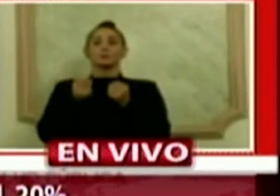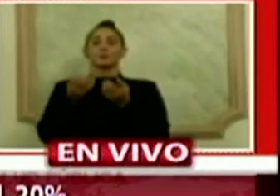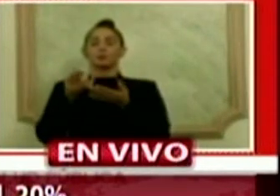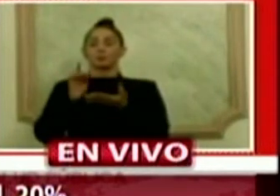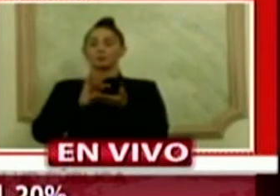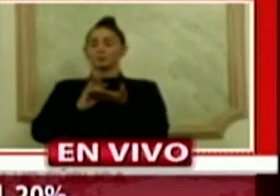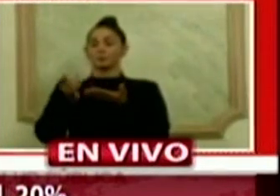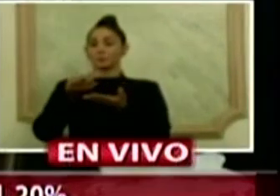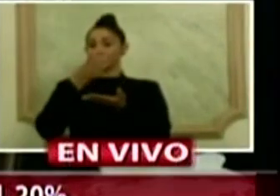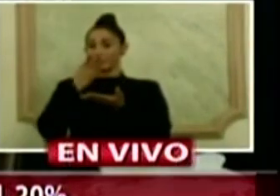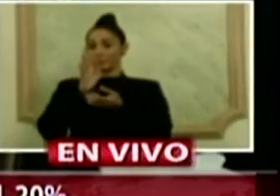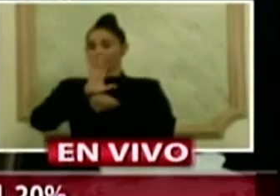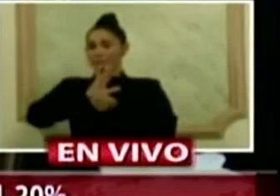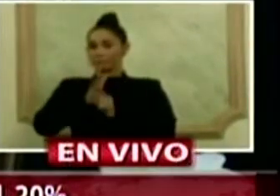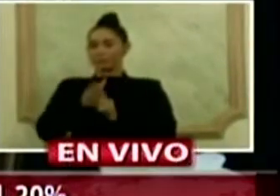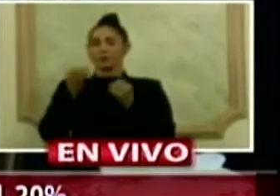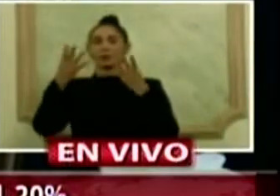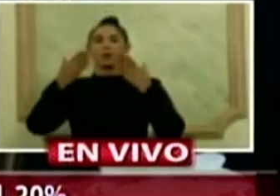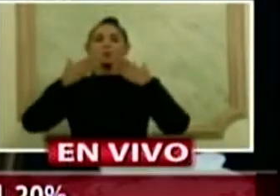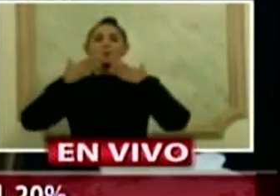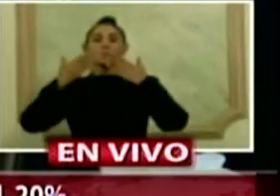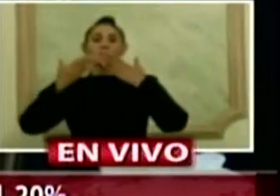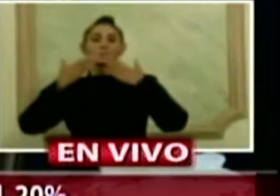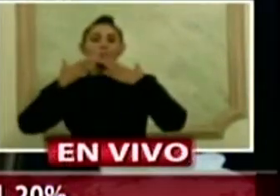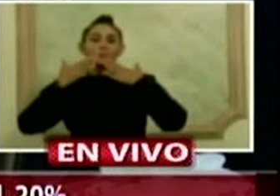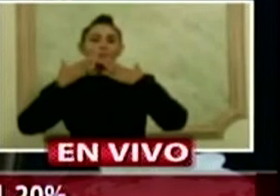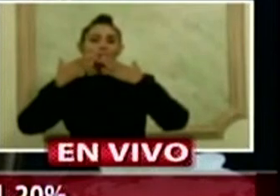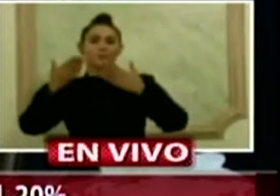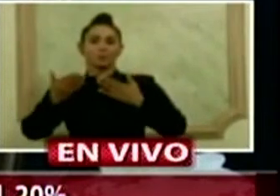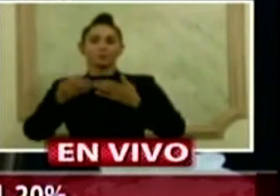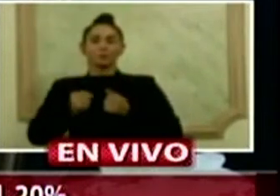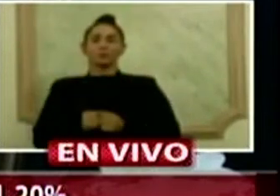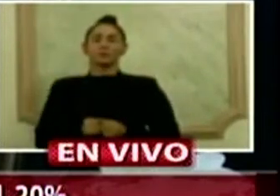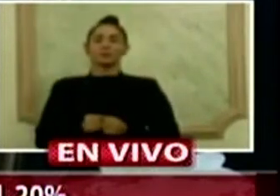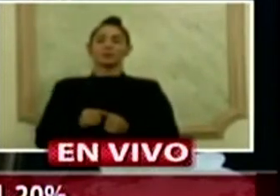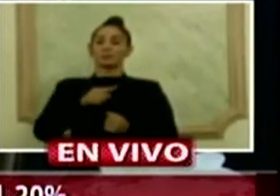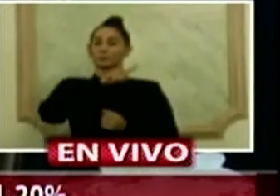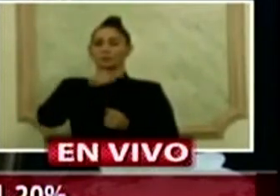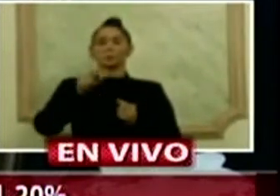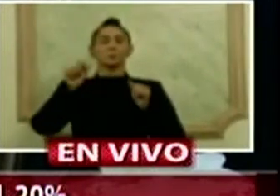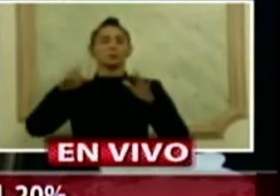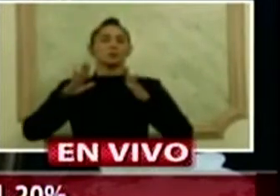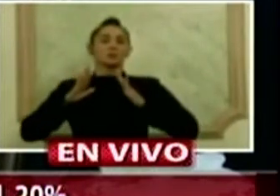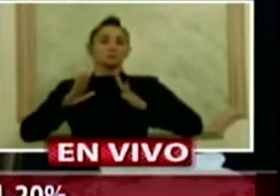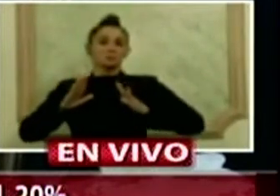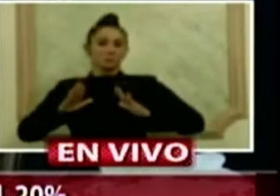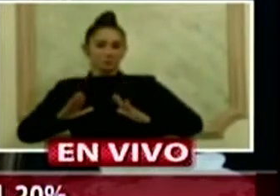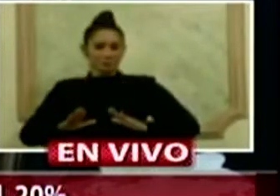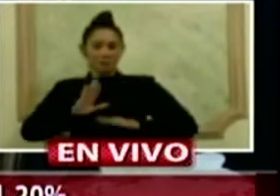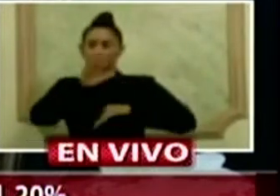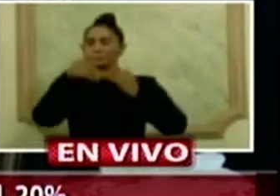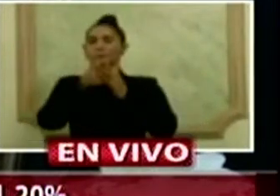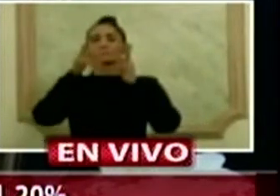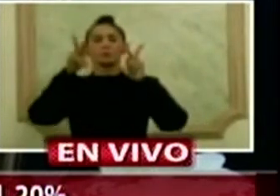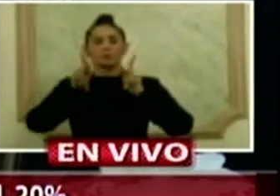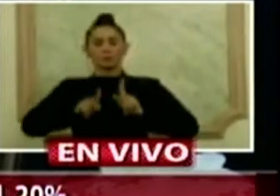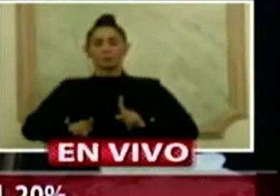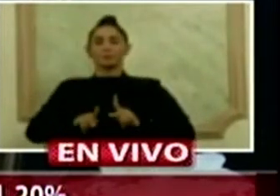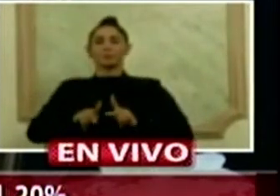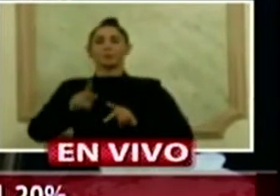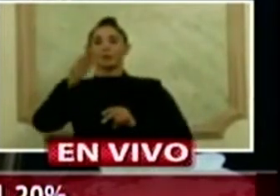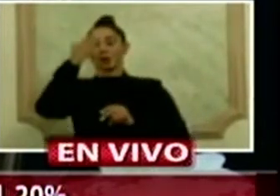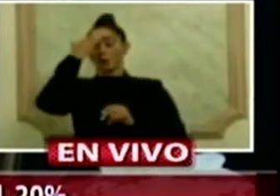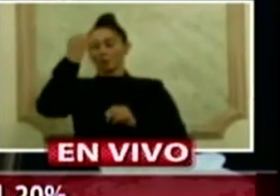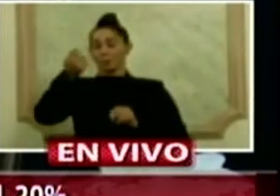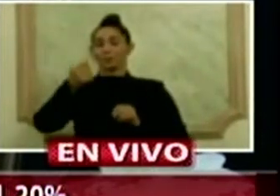pandemia. Muchísimas gracias y pueden estar tranquilos todo el pueblo dominicano, porque lo que es